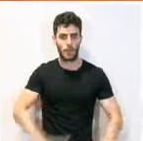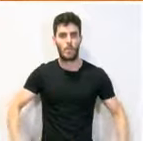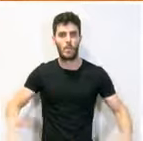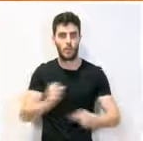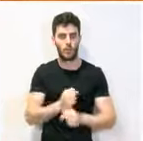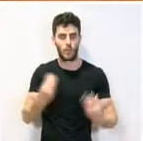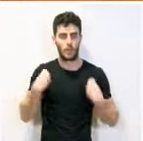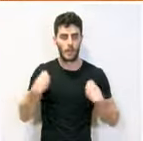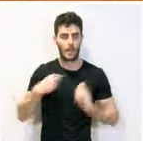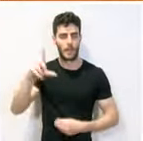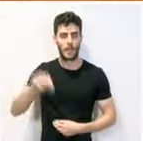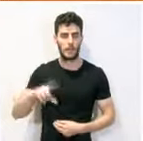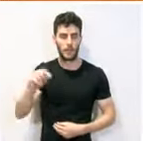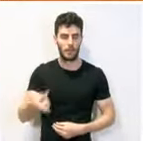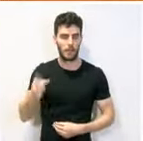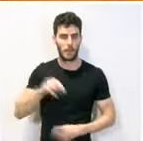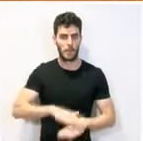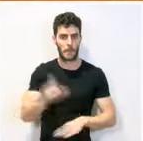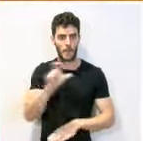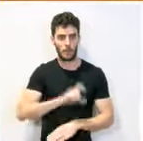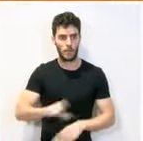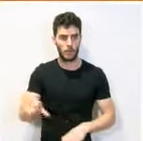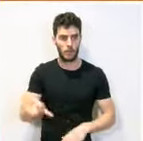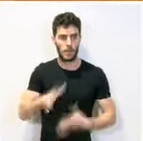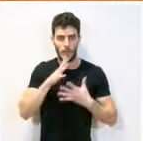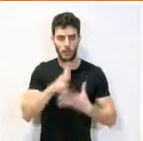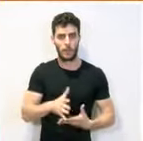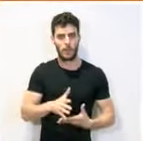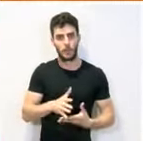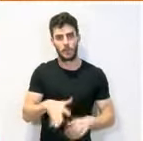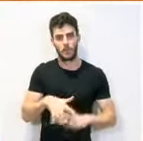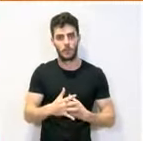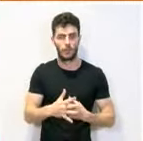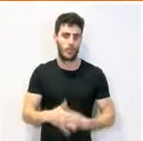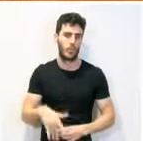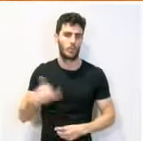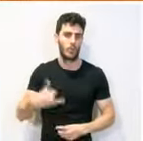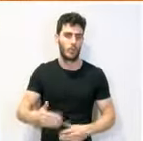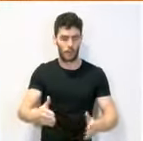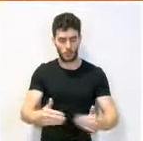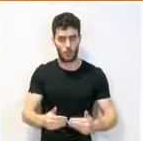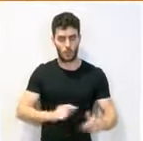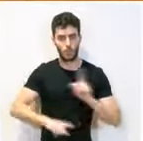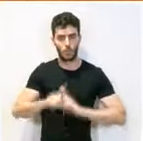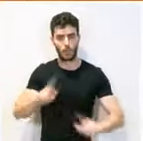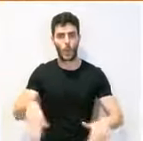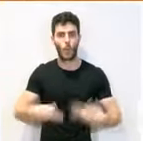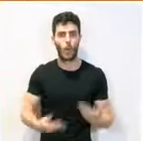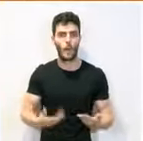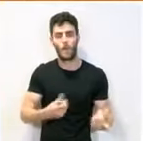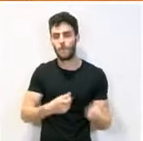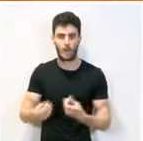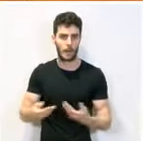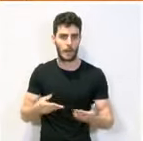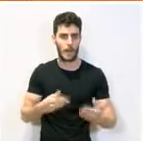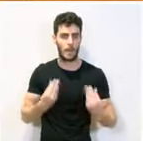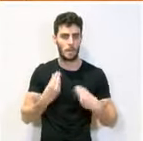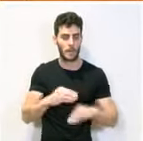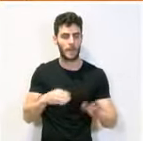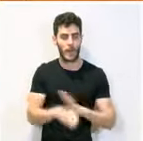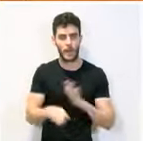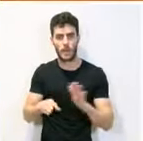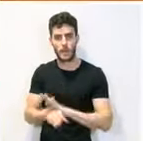vivienda asequible también para personas que no están en esa situación de vulnerabilidad. El problema es que la falta de acceso a la vivienda sitúa